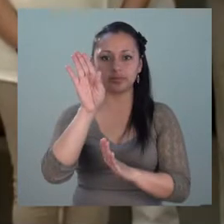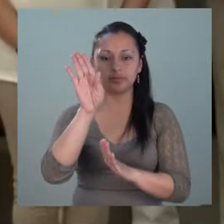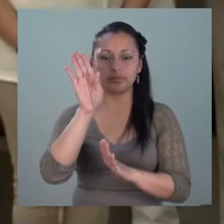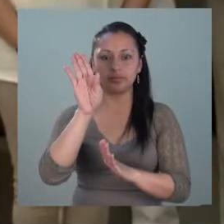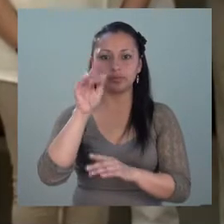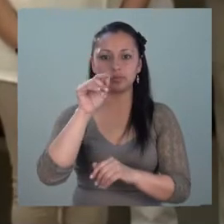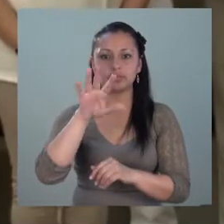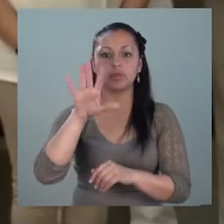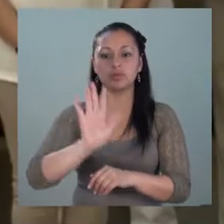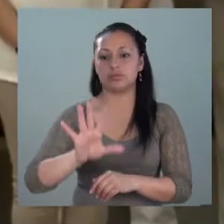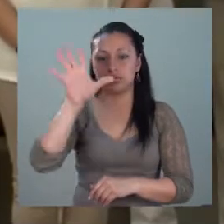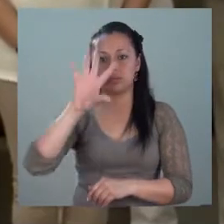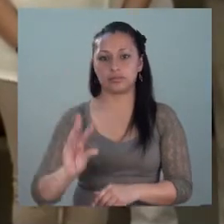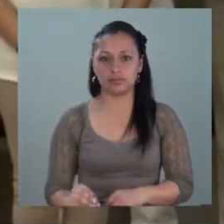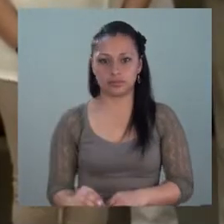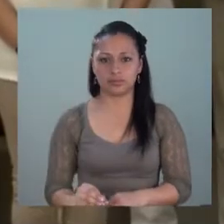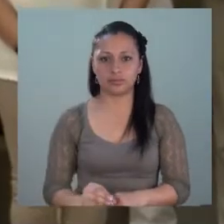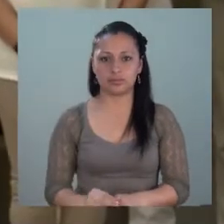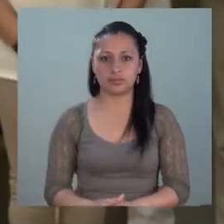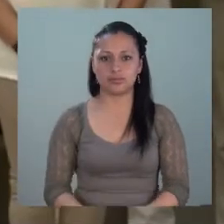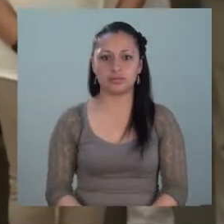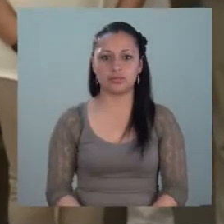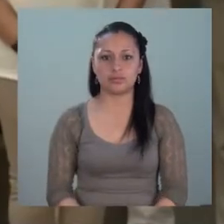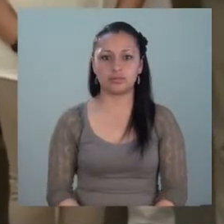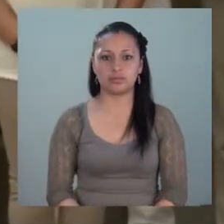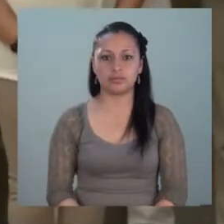desarrollo del litoral pacífico,